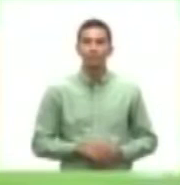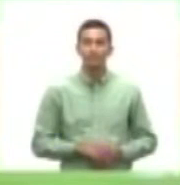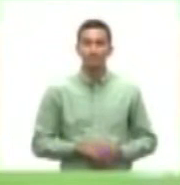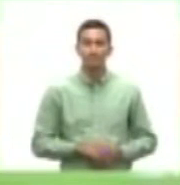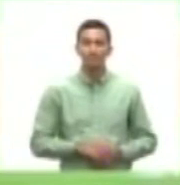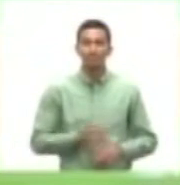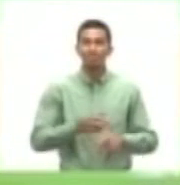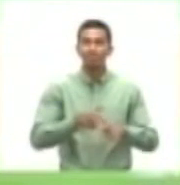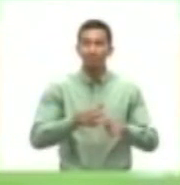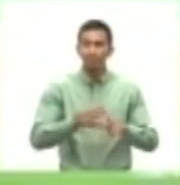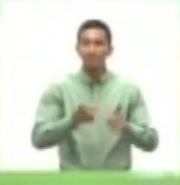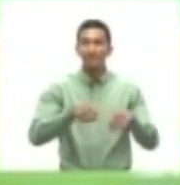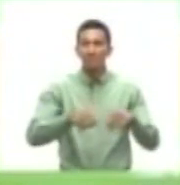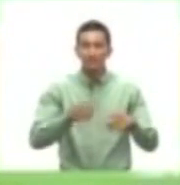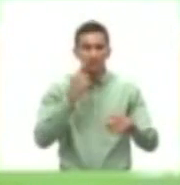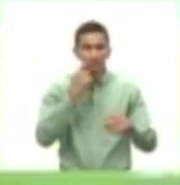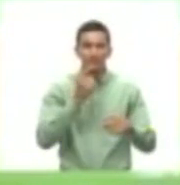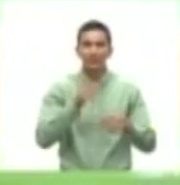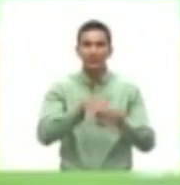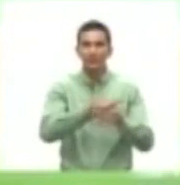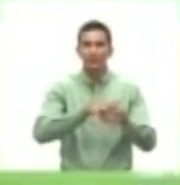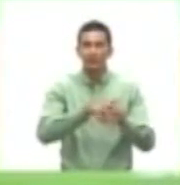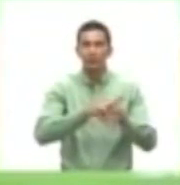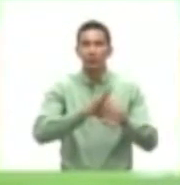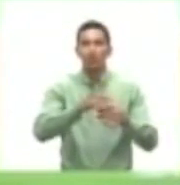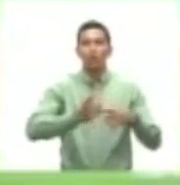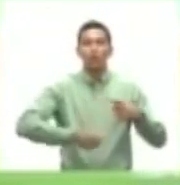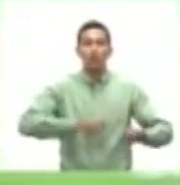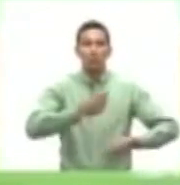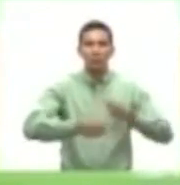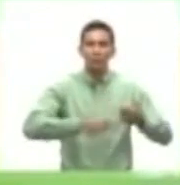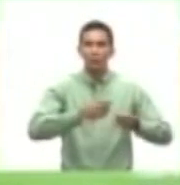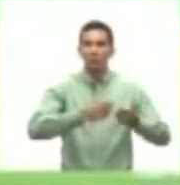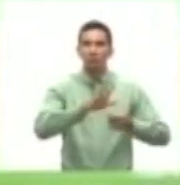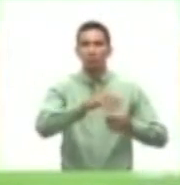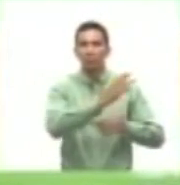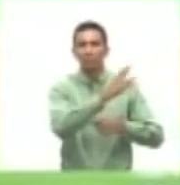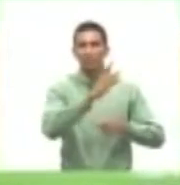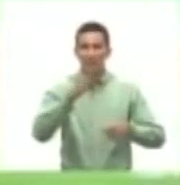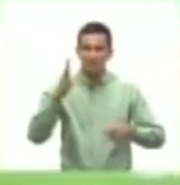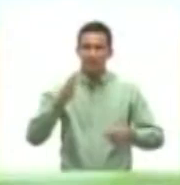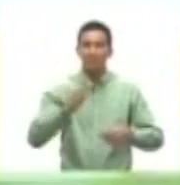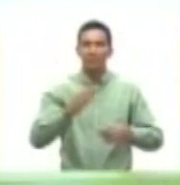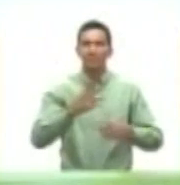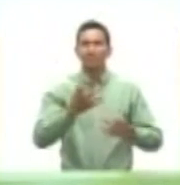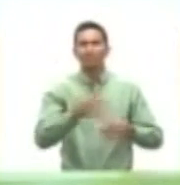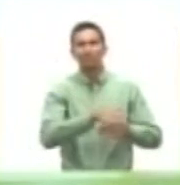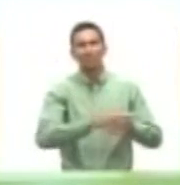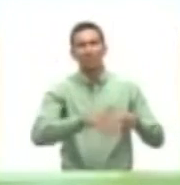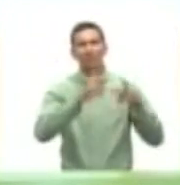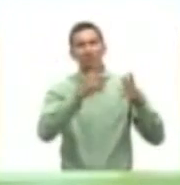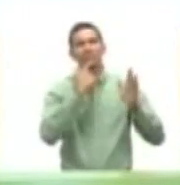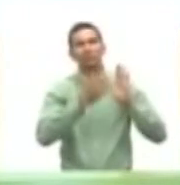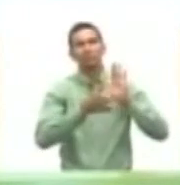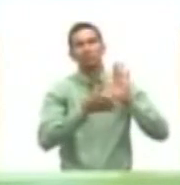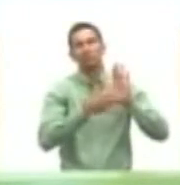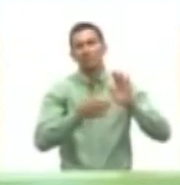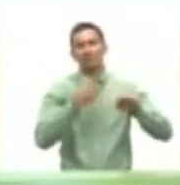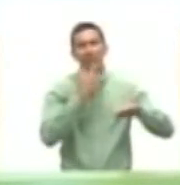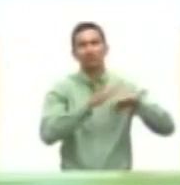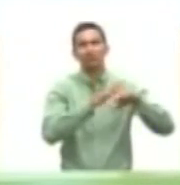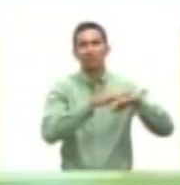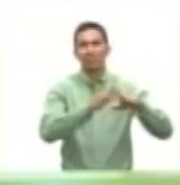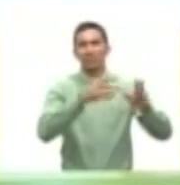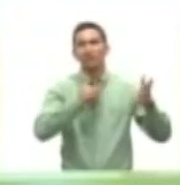importantes. Los comerciantes de los mercados públicos de Barranquilla alzaron su voz ante el abandono en que se encuentran estos lugares y con él que